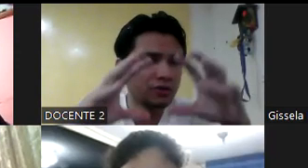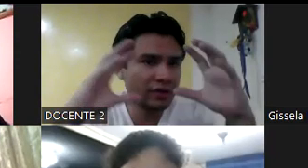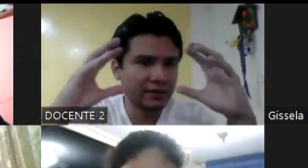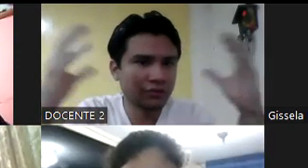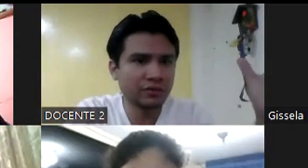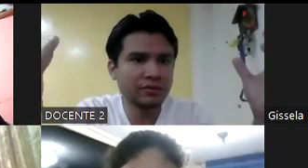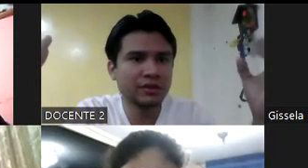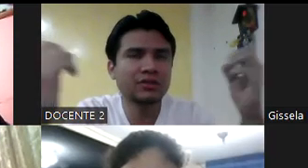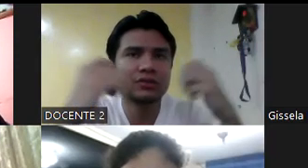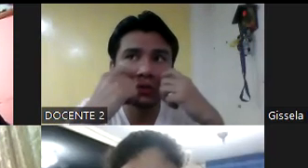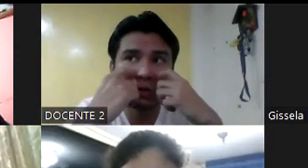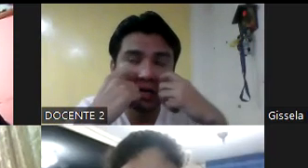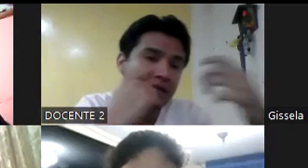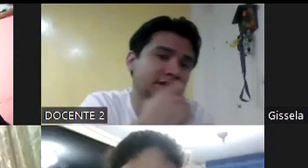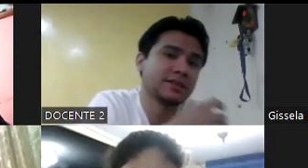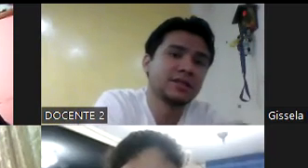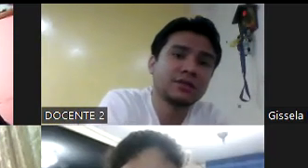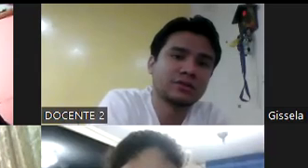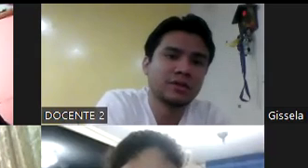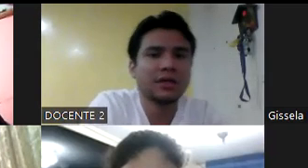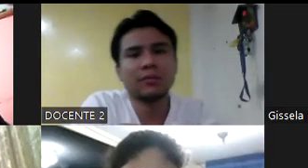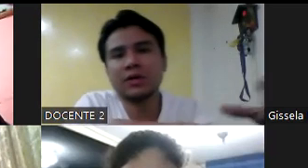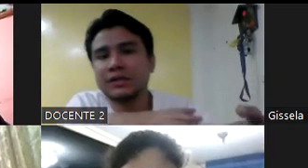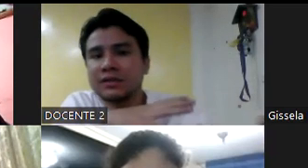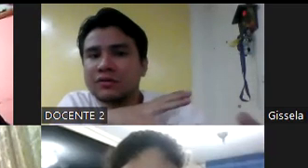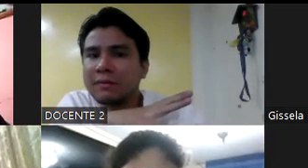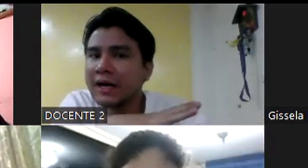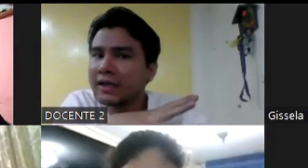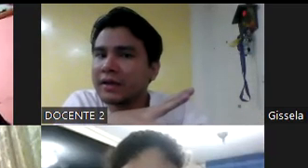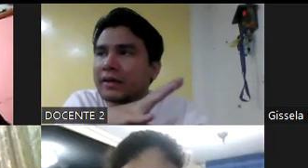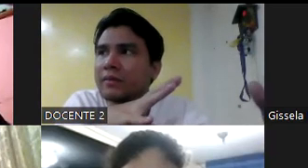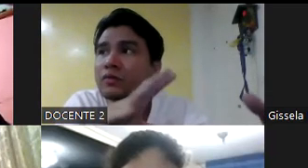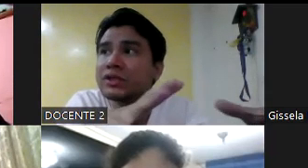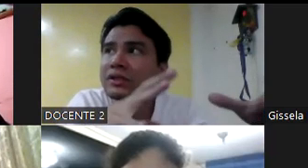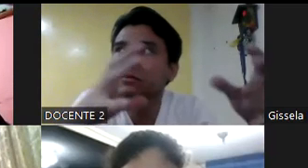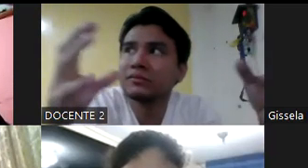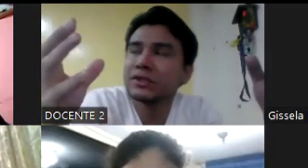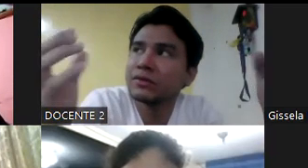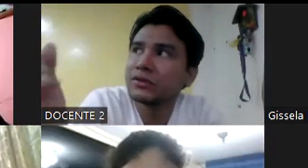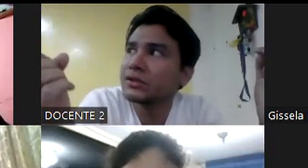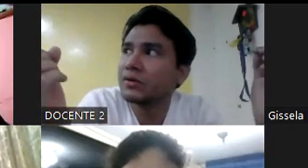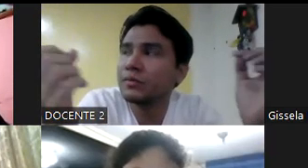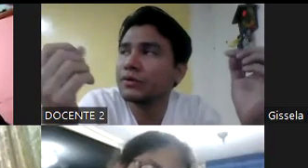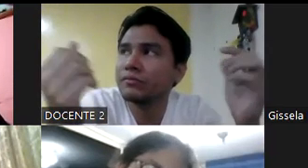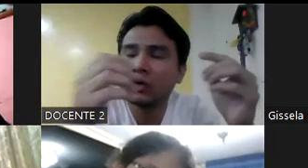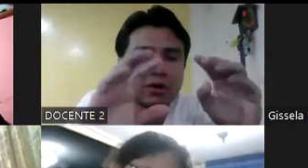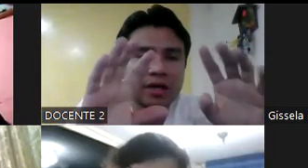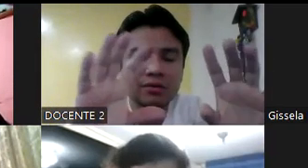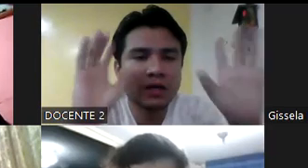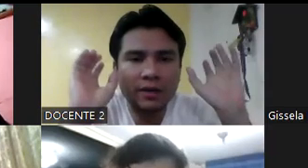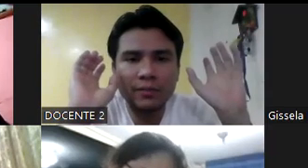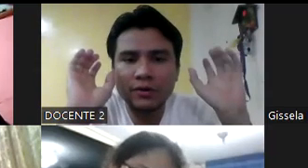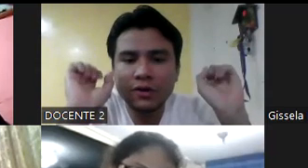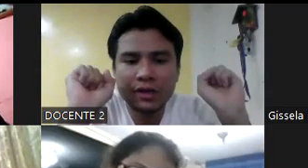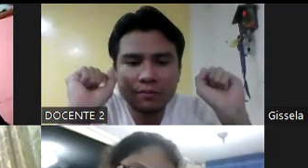no solo el entorno y no solo el desde chiquitos, porque si yo hablara de muchas situaciones como, voy a